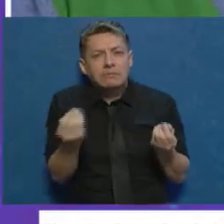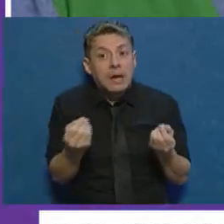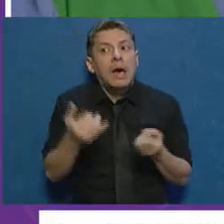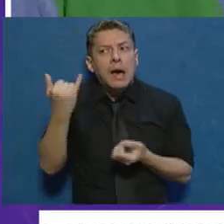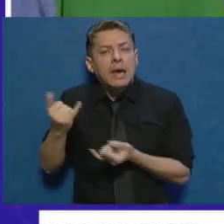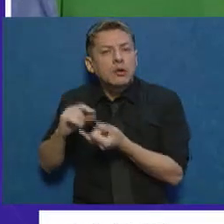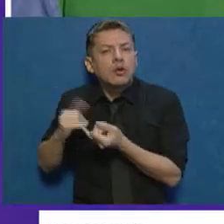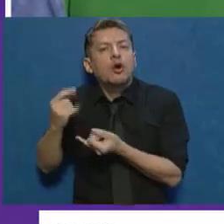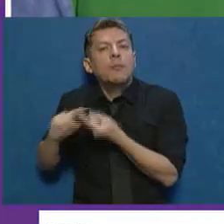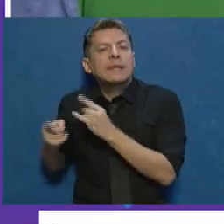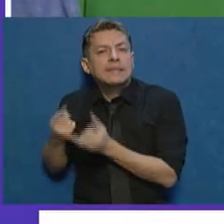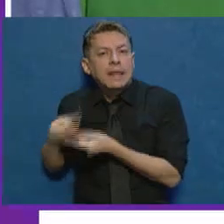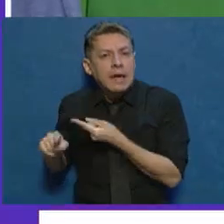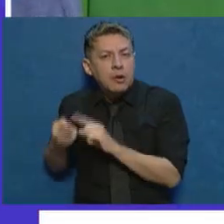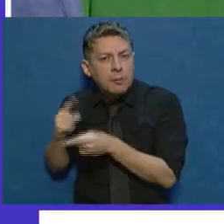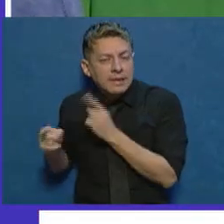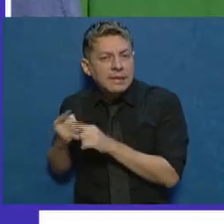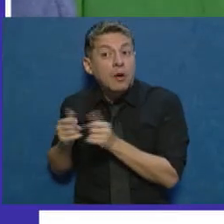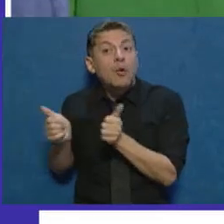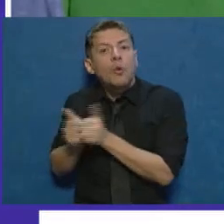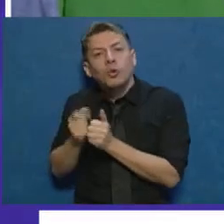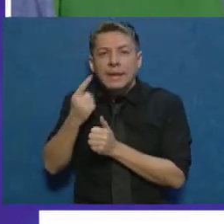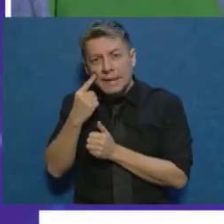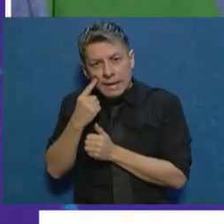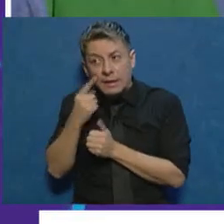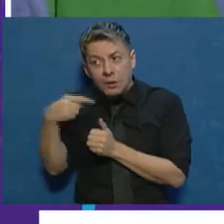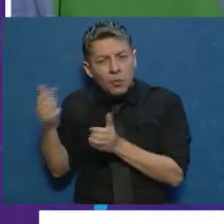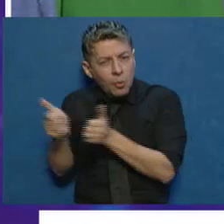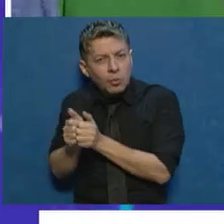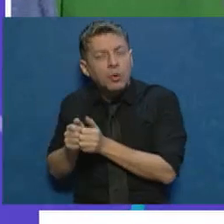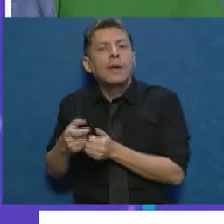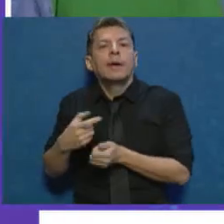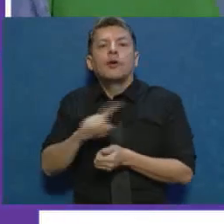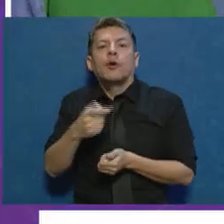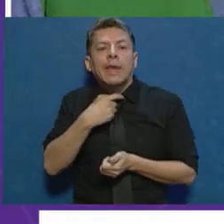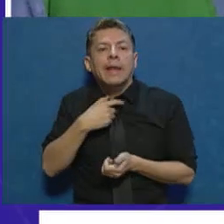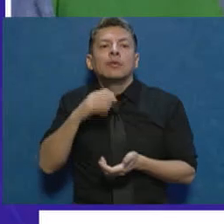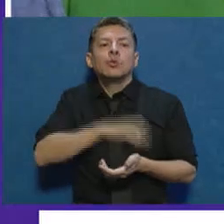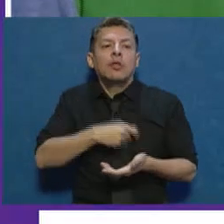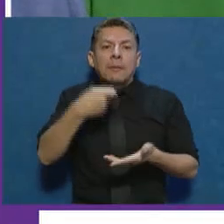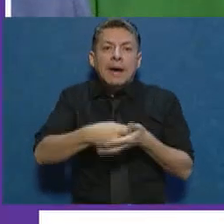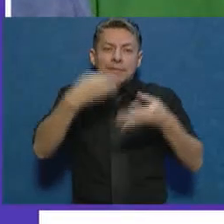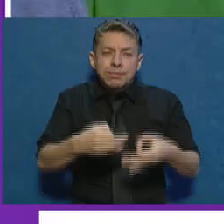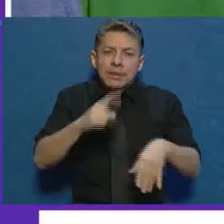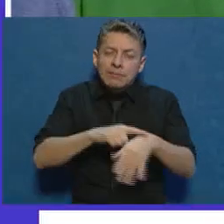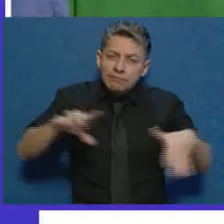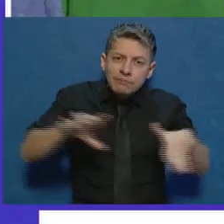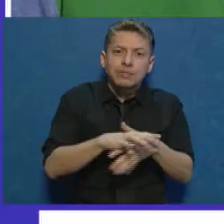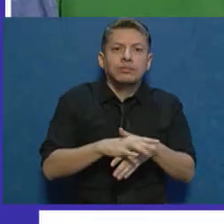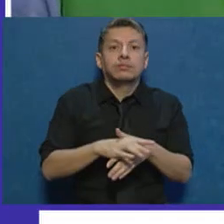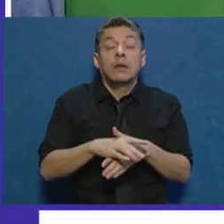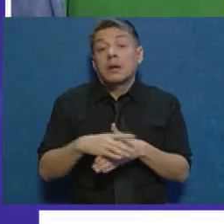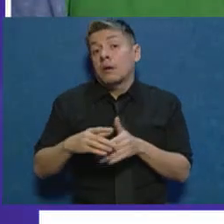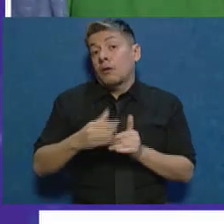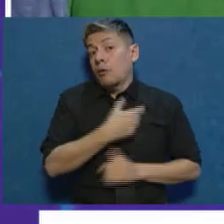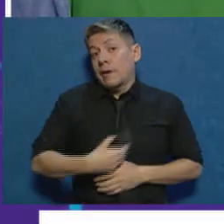es un delito en conjunto con los intendentes, de no pagar el salario en tiempo y forma, diríamos, por un decreto del gobernador con la